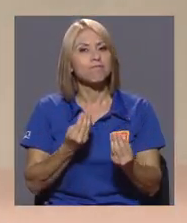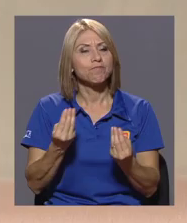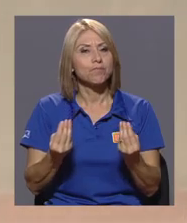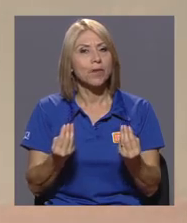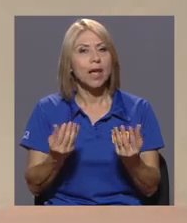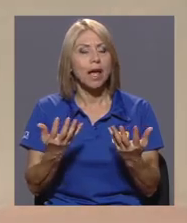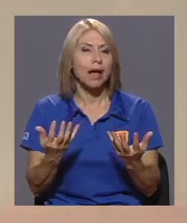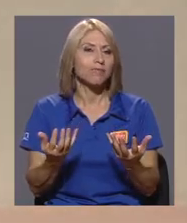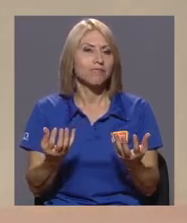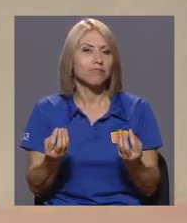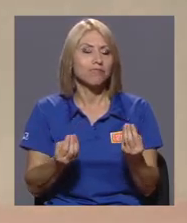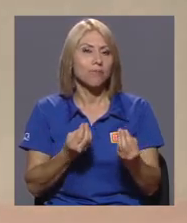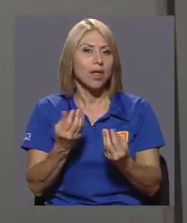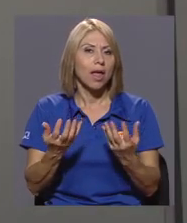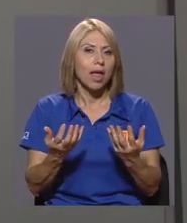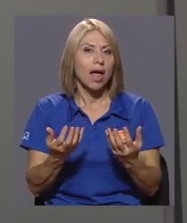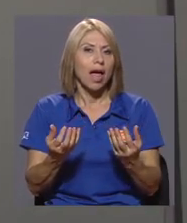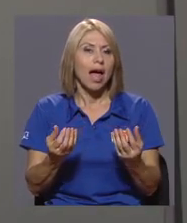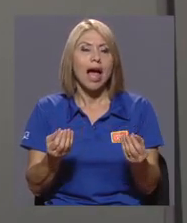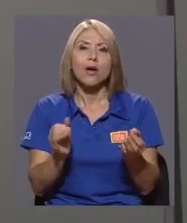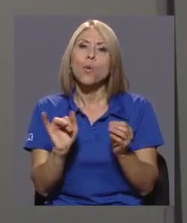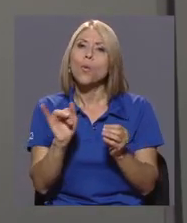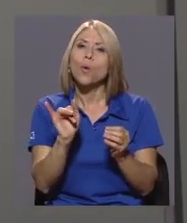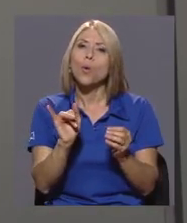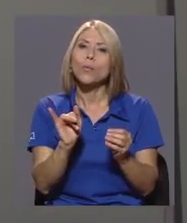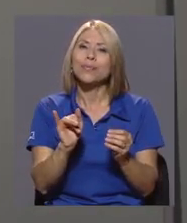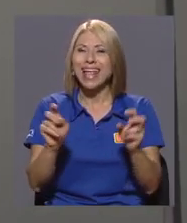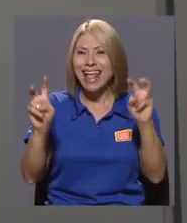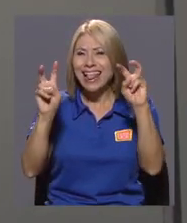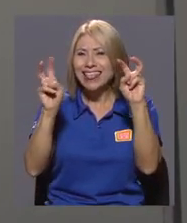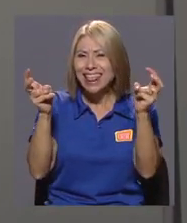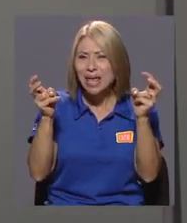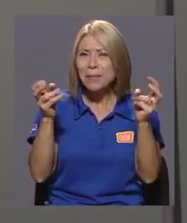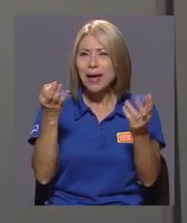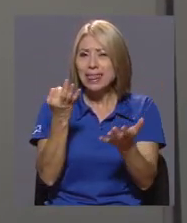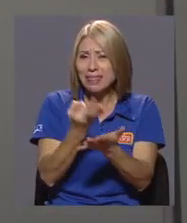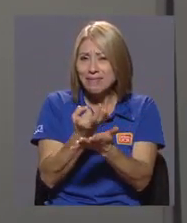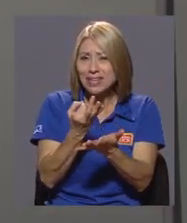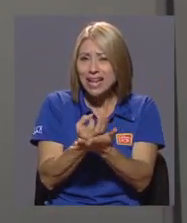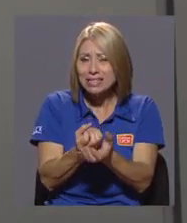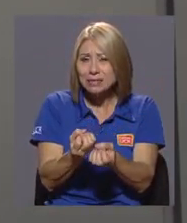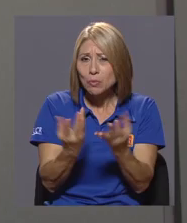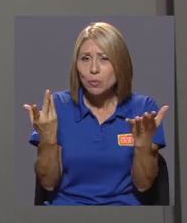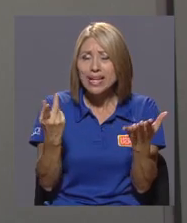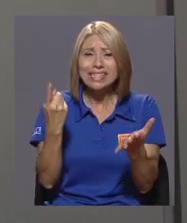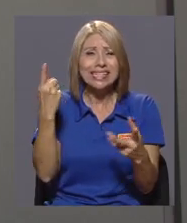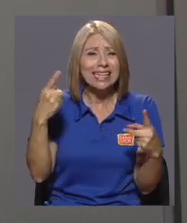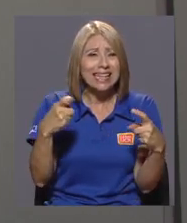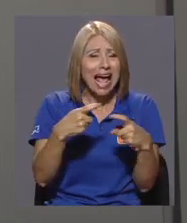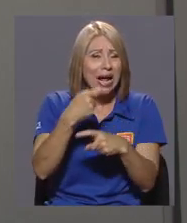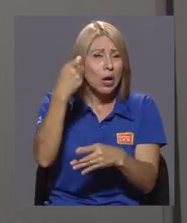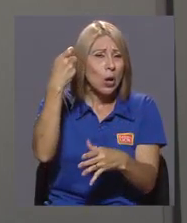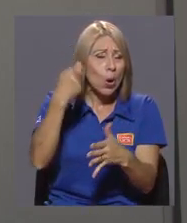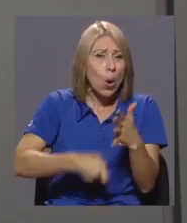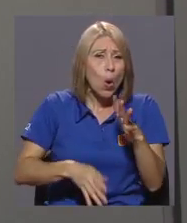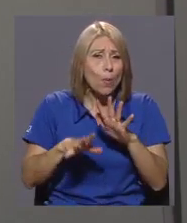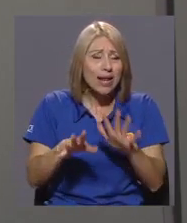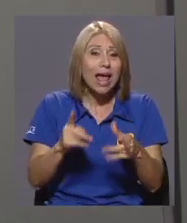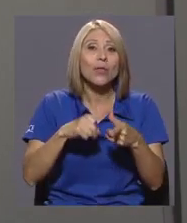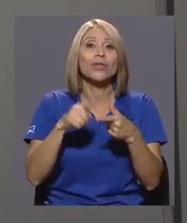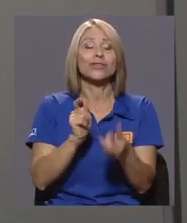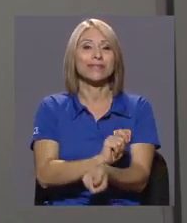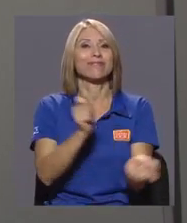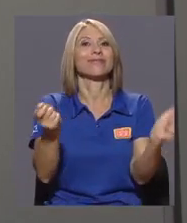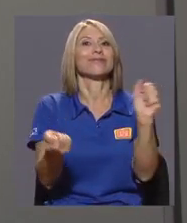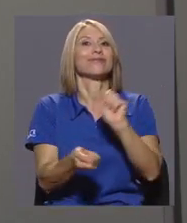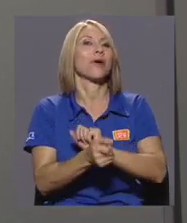a lo popular, a lo más sencillo, ese tema tan complicado, que ha sido tan elevado o considerado como